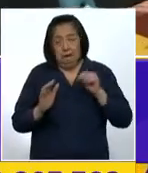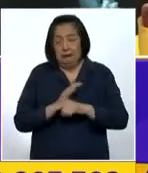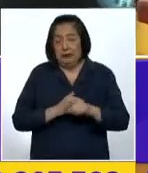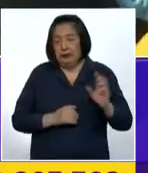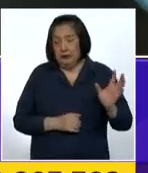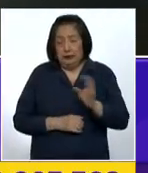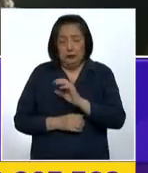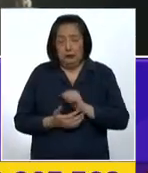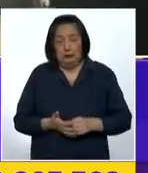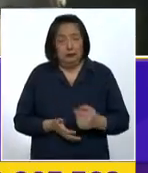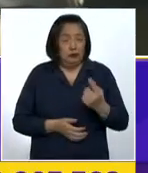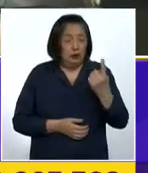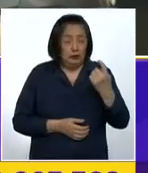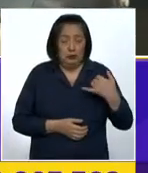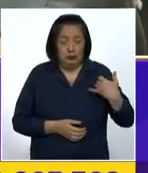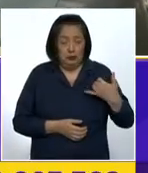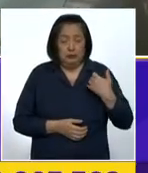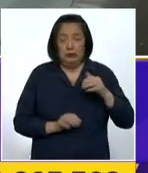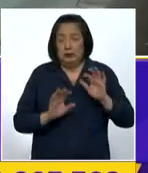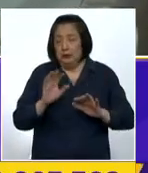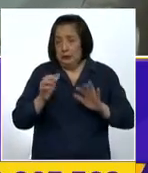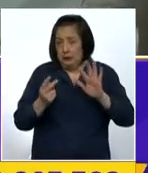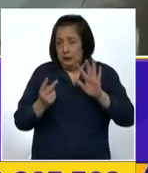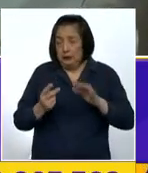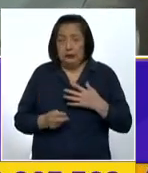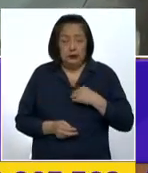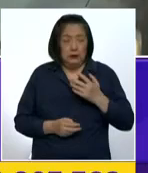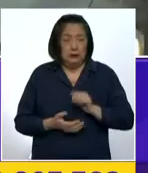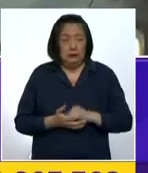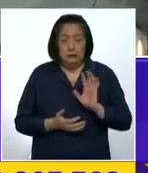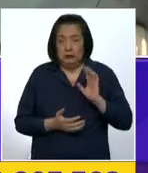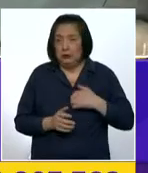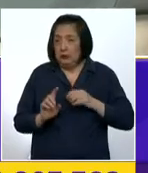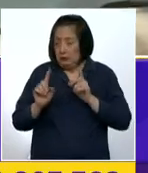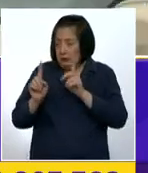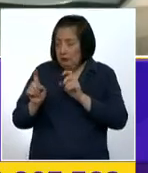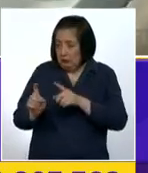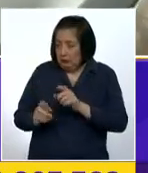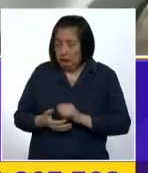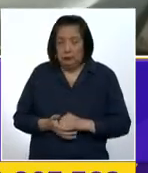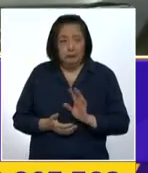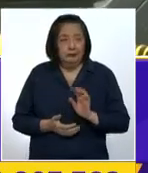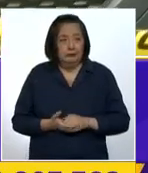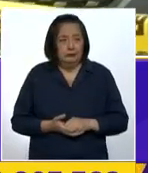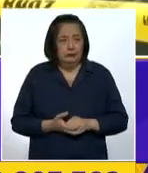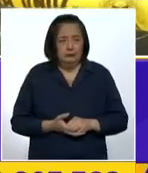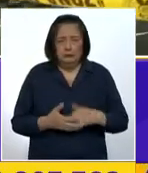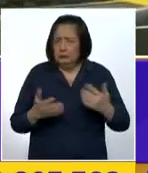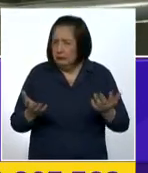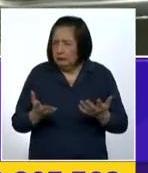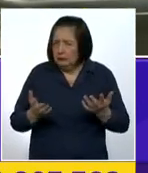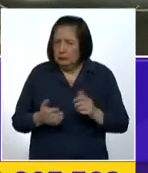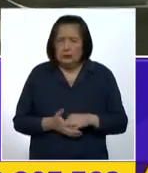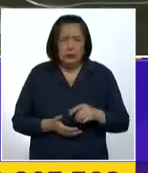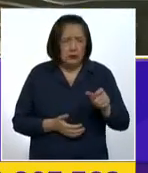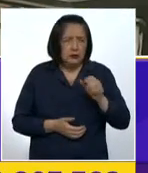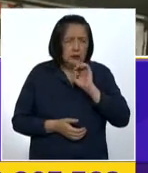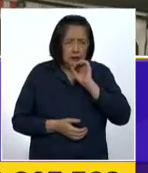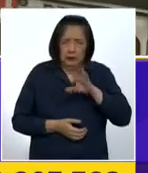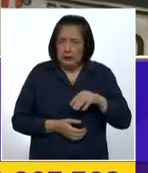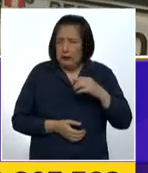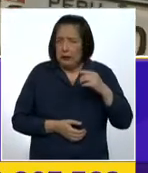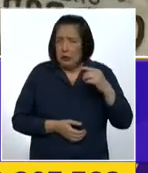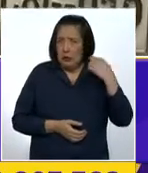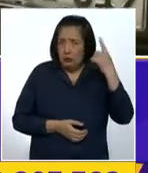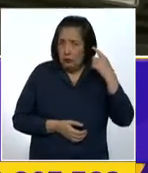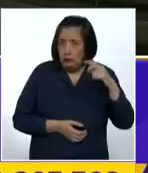a todos excepto al joven de 17 años. Mi consulta ahora es sobre el loco Paul, porque el día